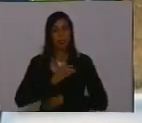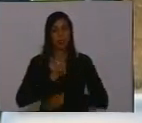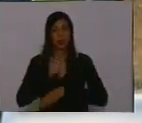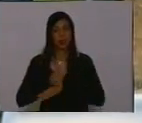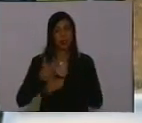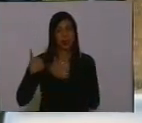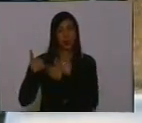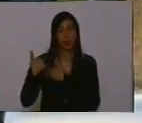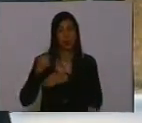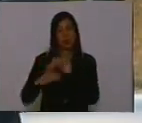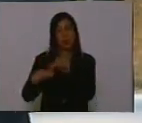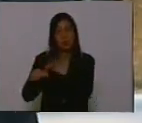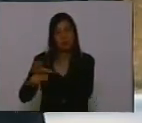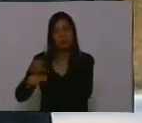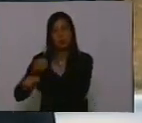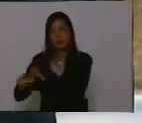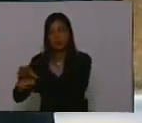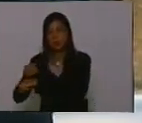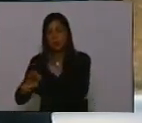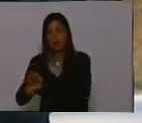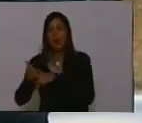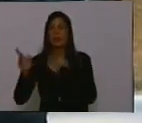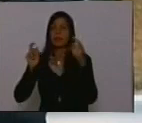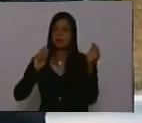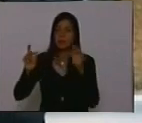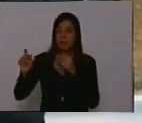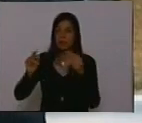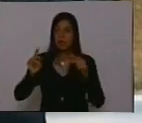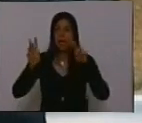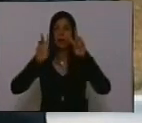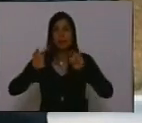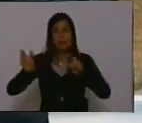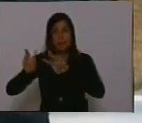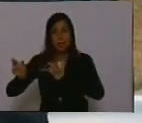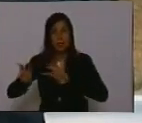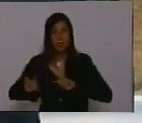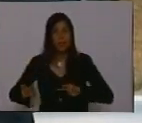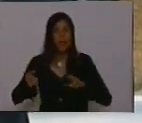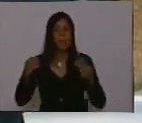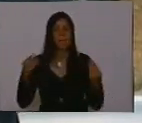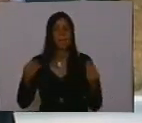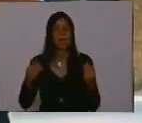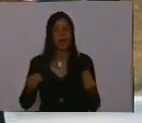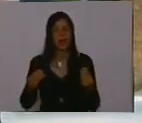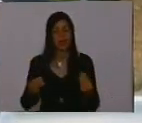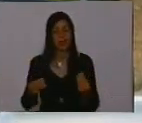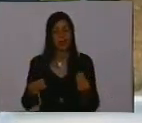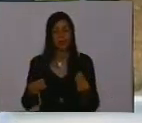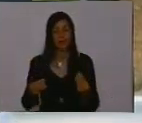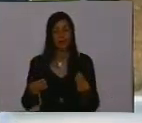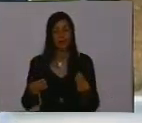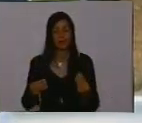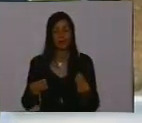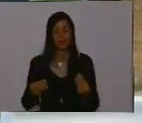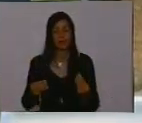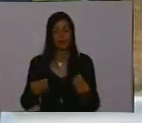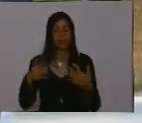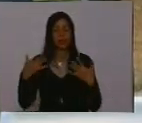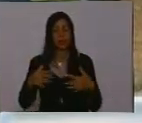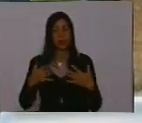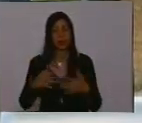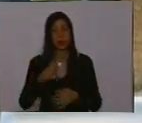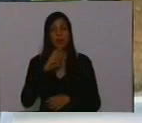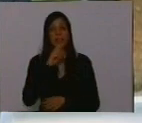sino de debate, de investigación, para que, hecho difícil por